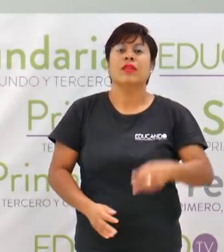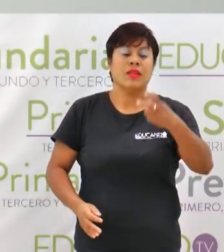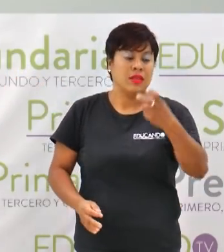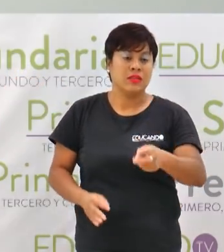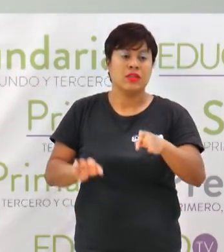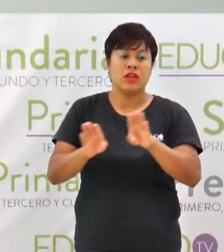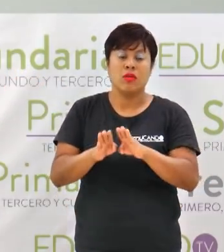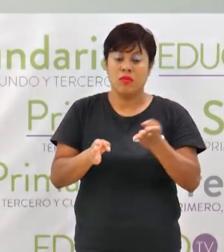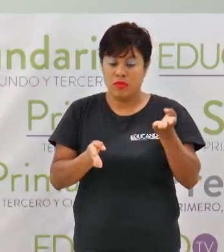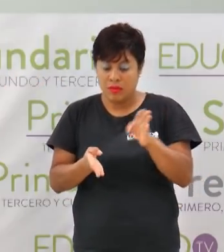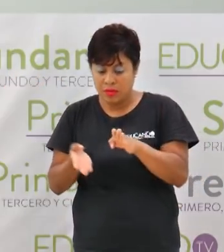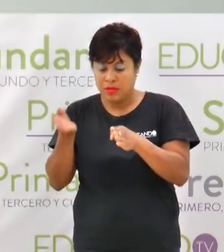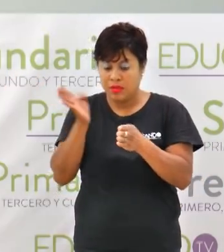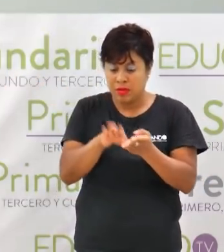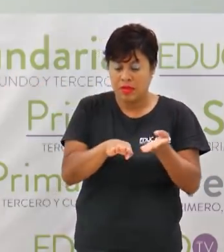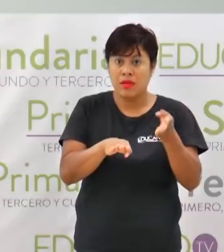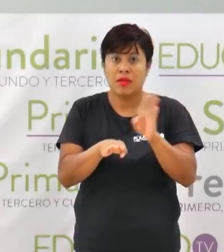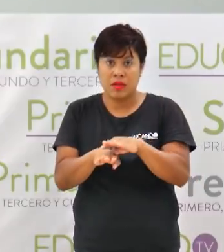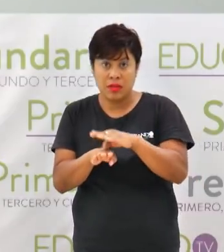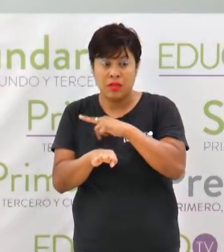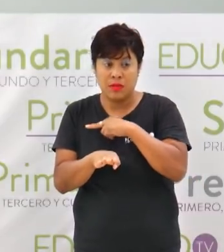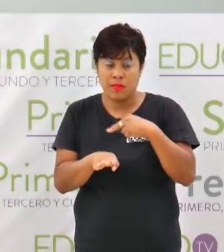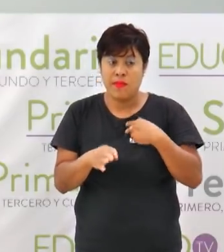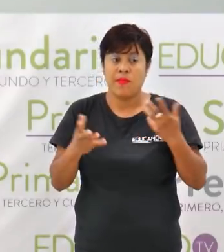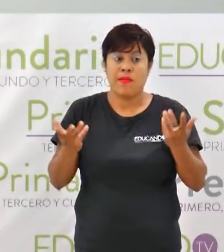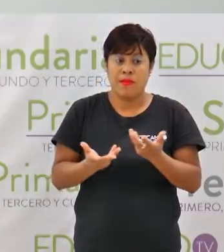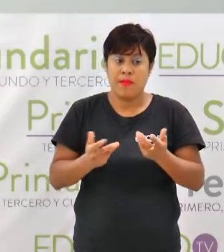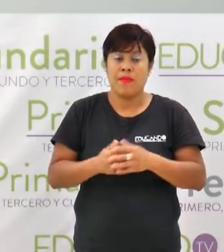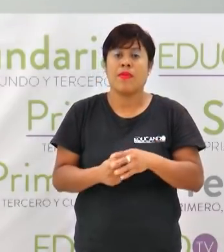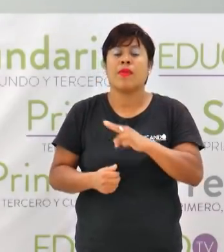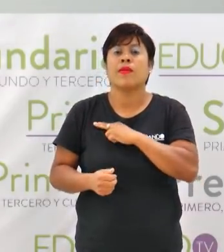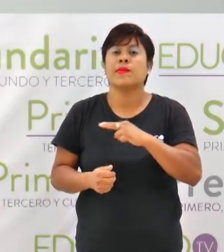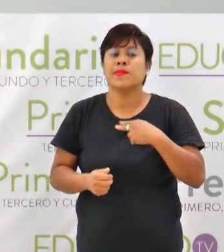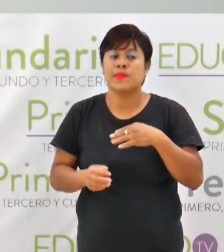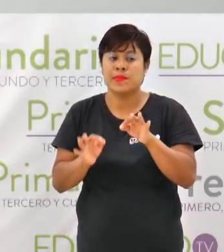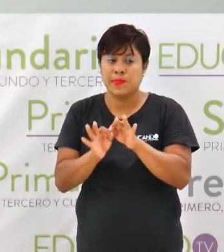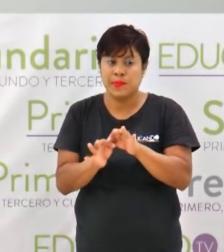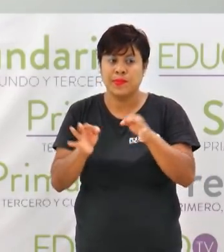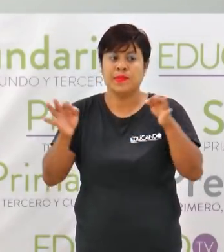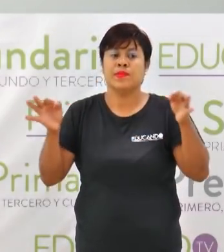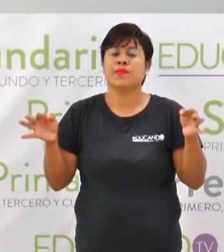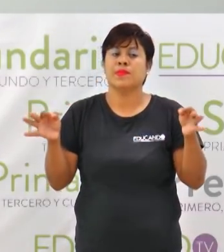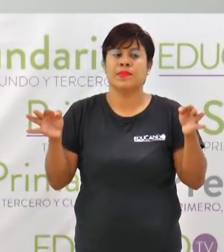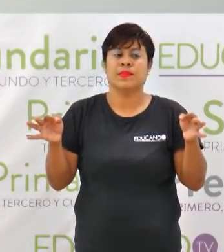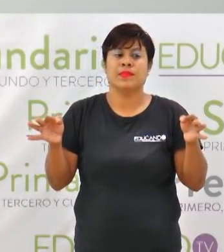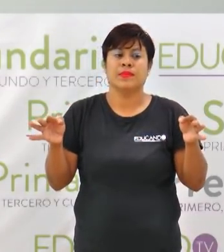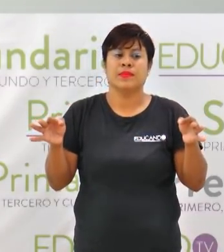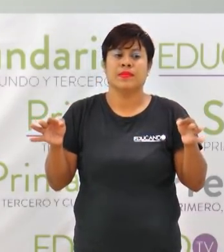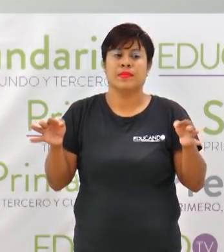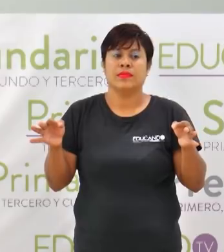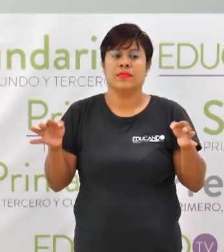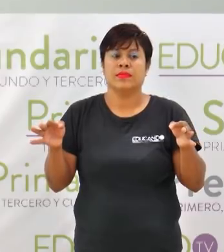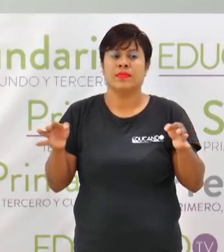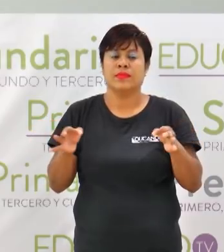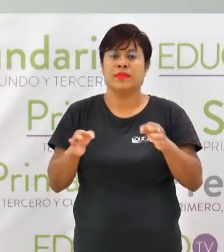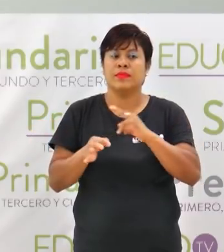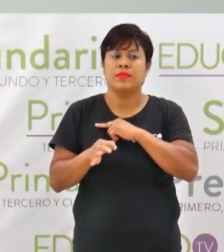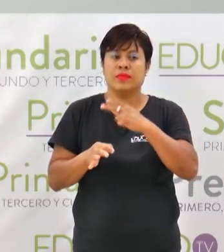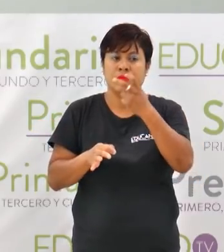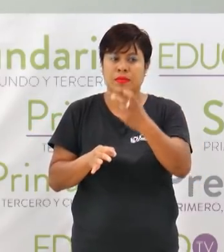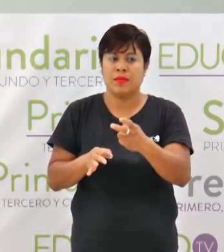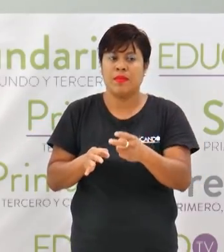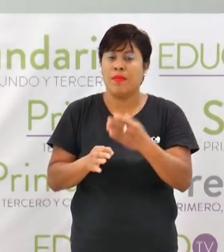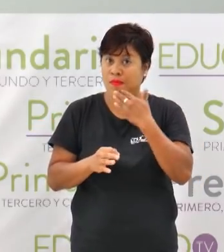de los dobleces que vayamos realizando, podemos tener el siguiente